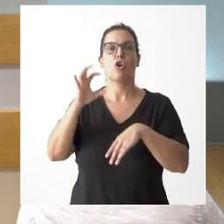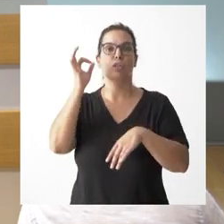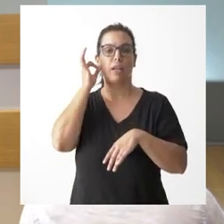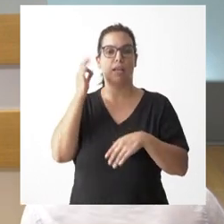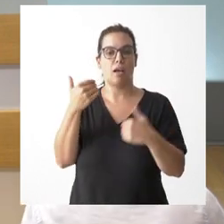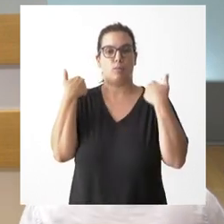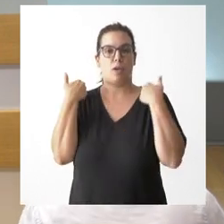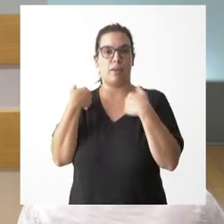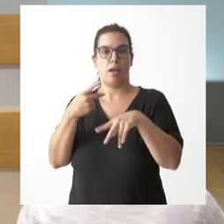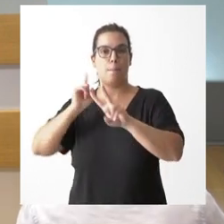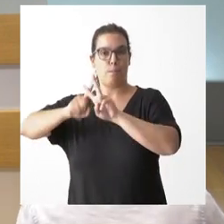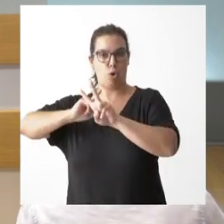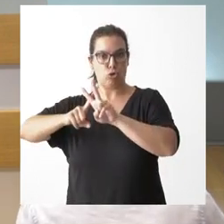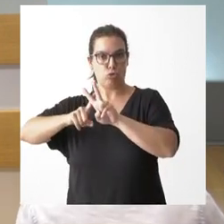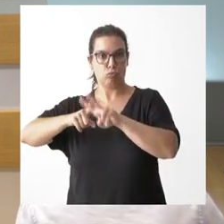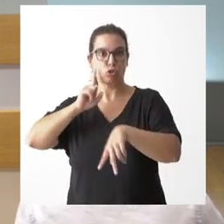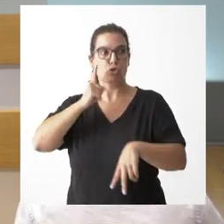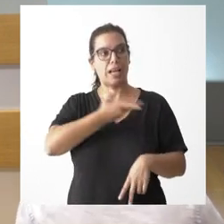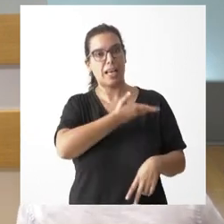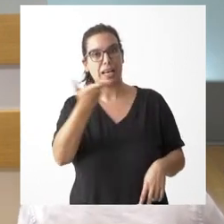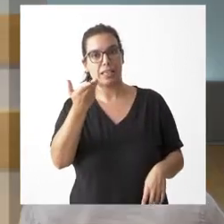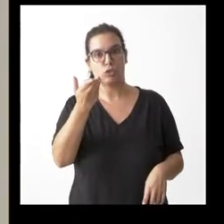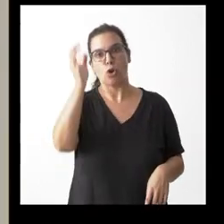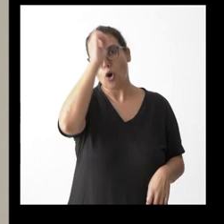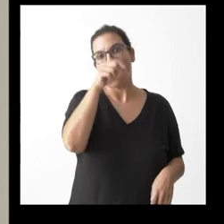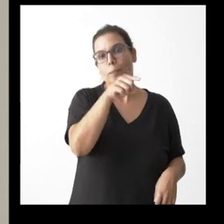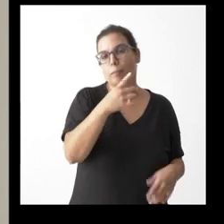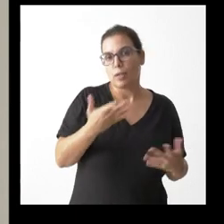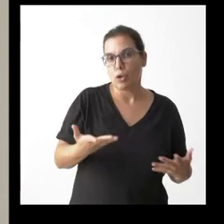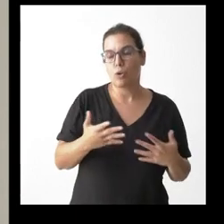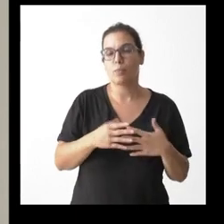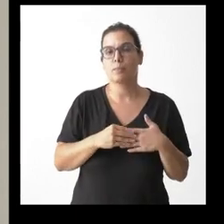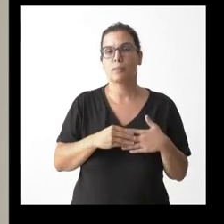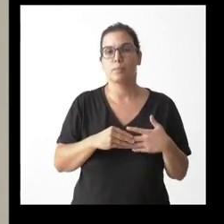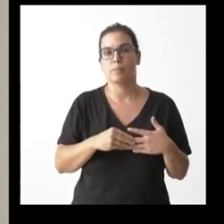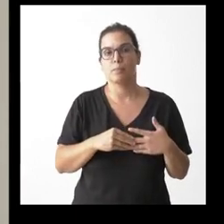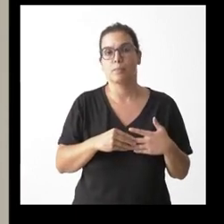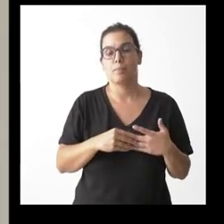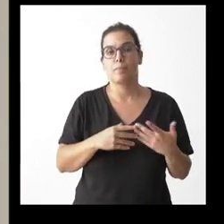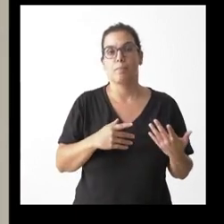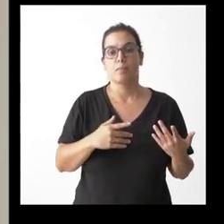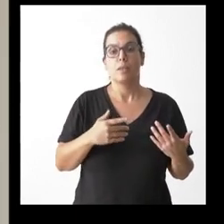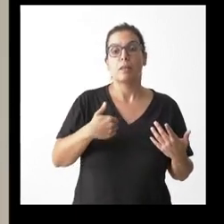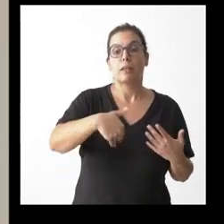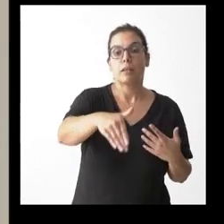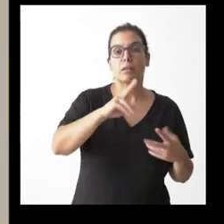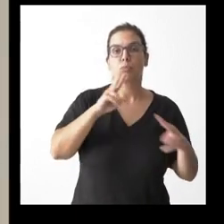les parece a los otros socios de gobierno y cuándo será la